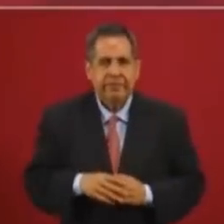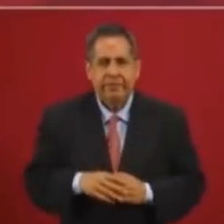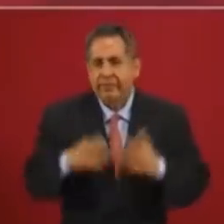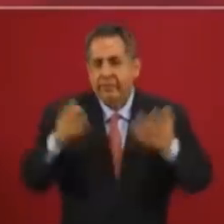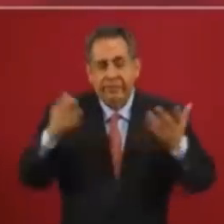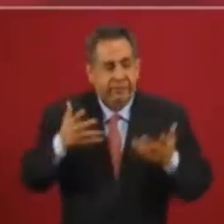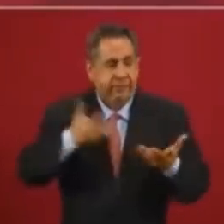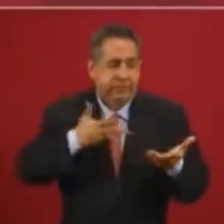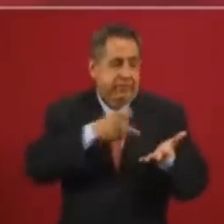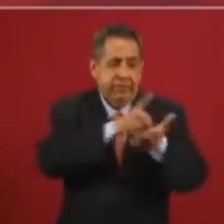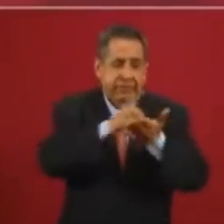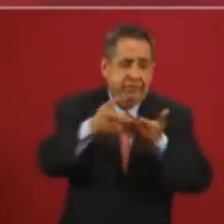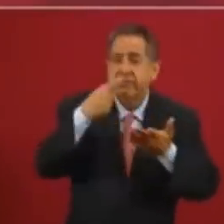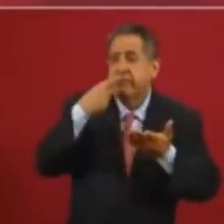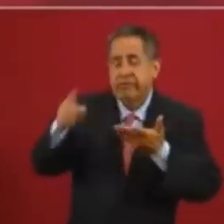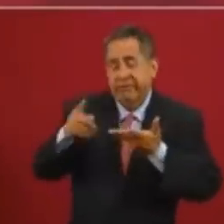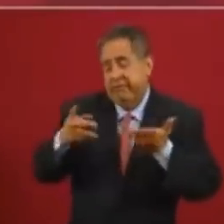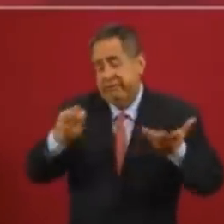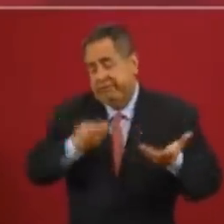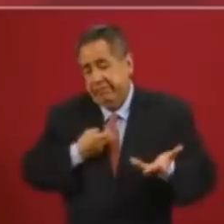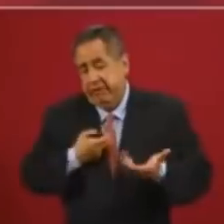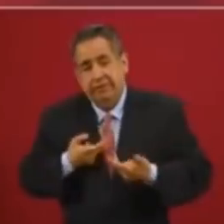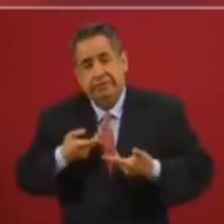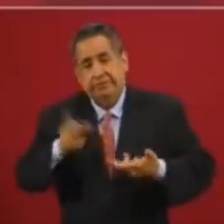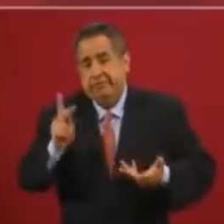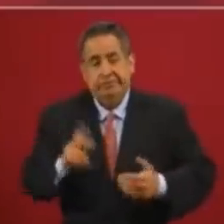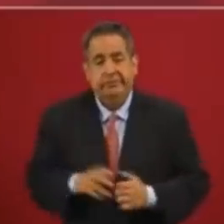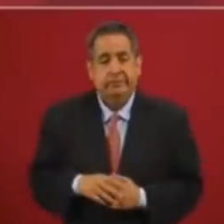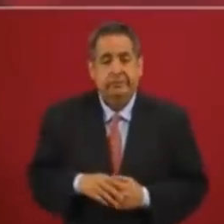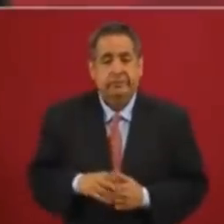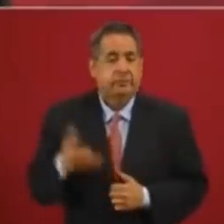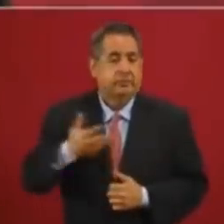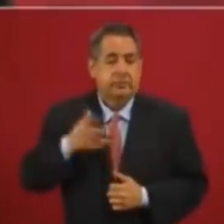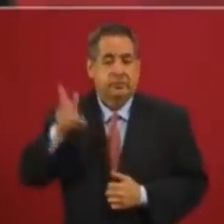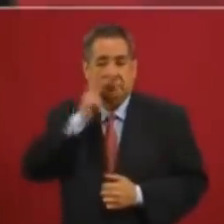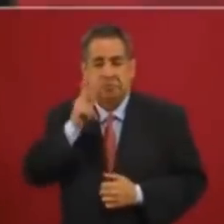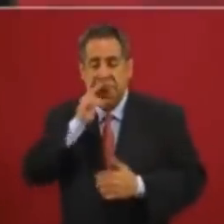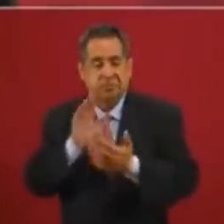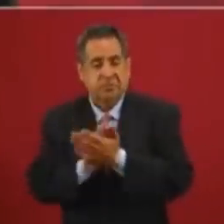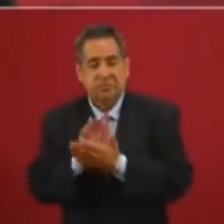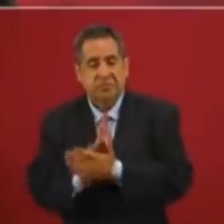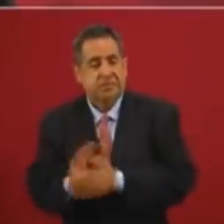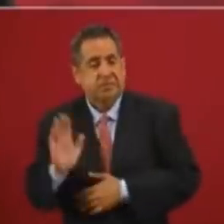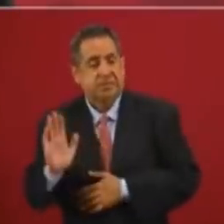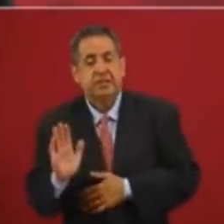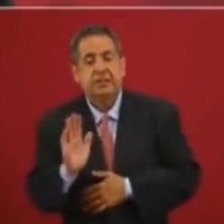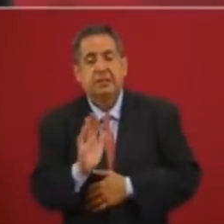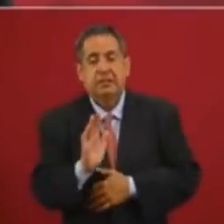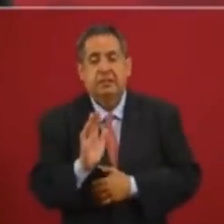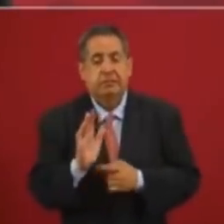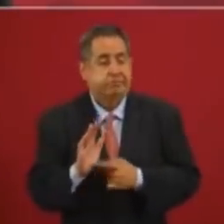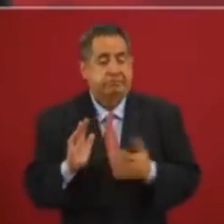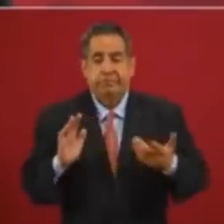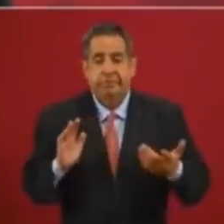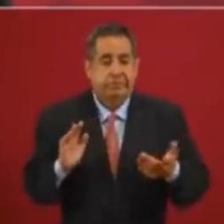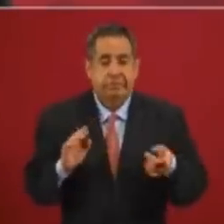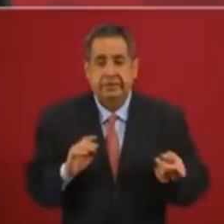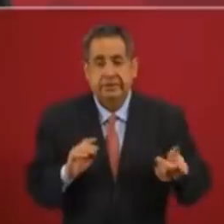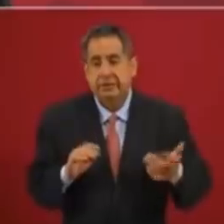Pues está en su derecho, pero tenemos pruebas de